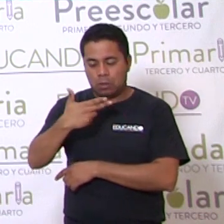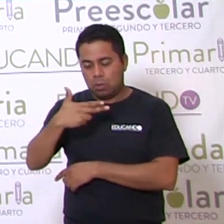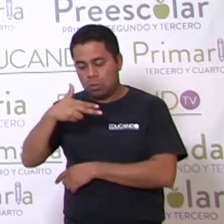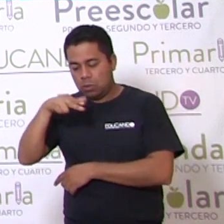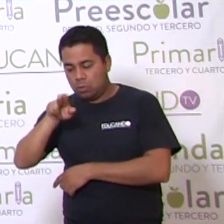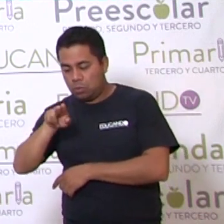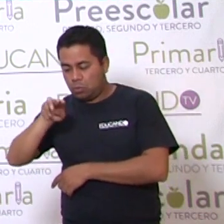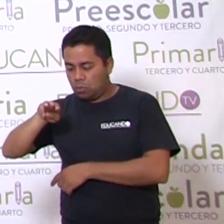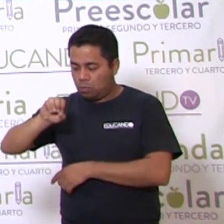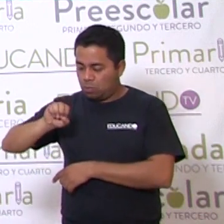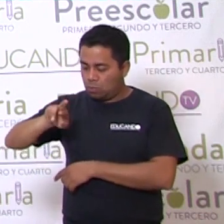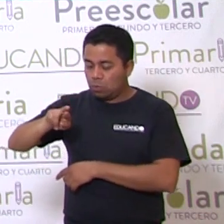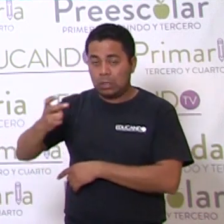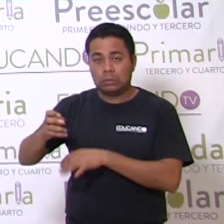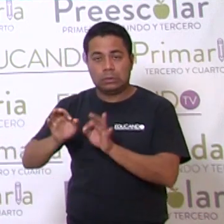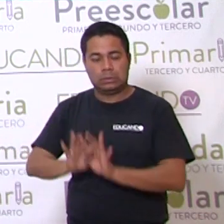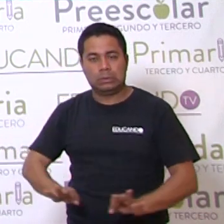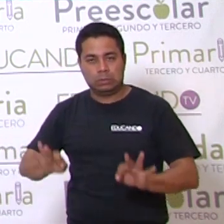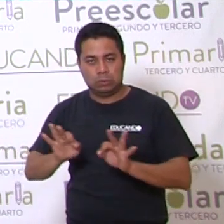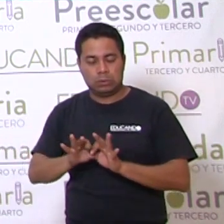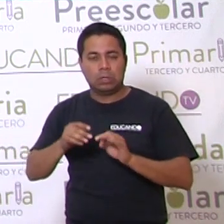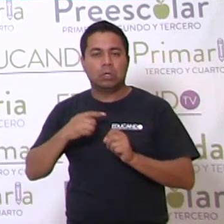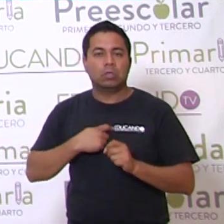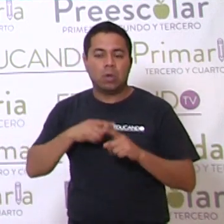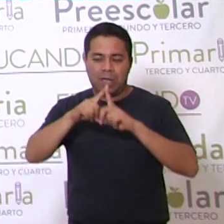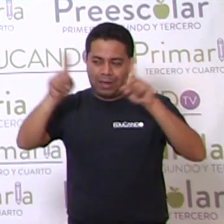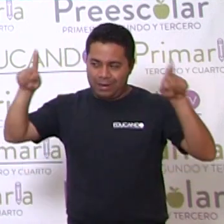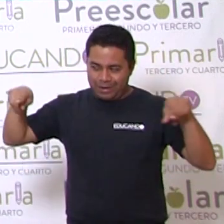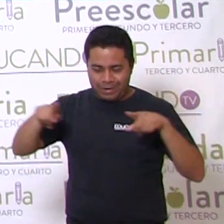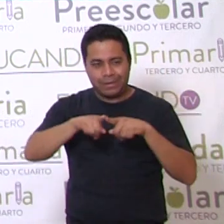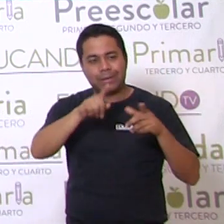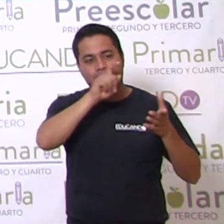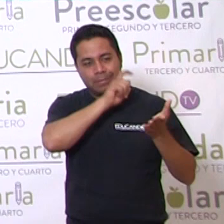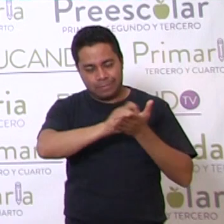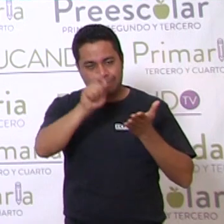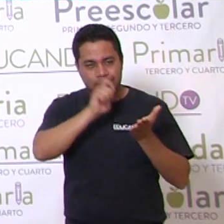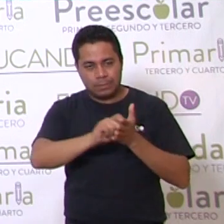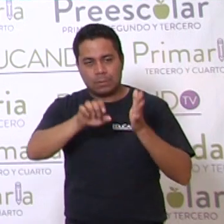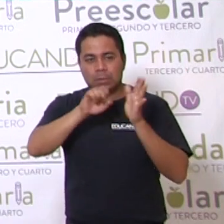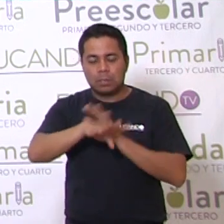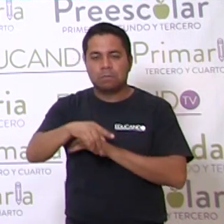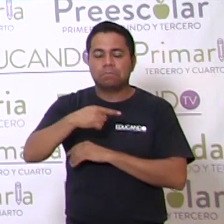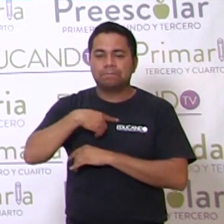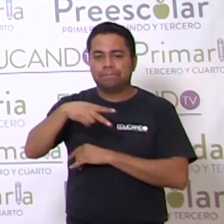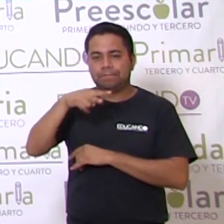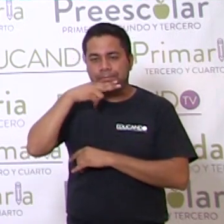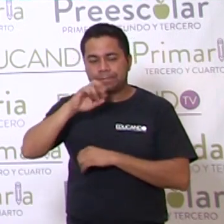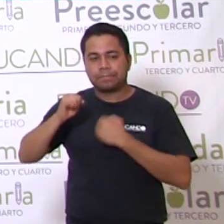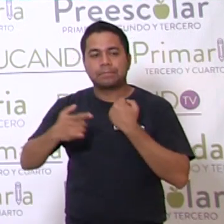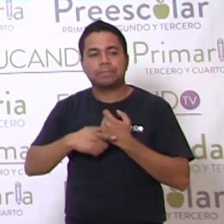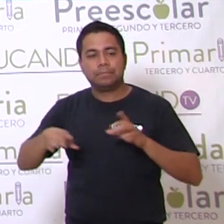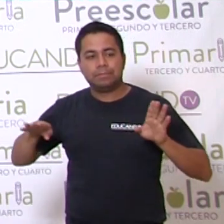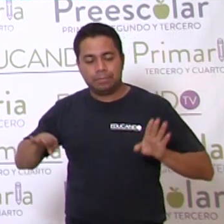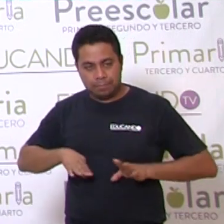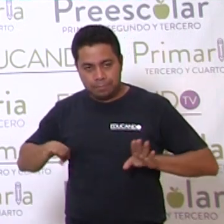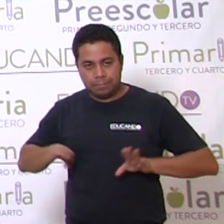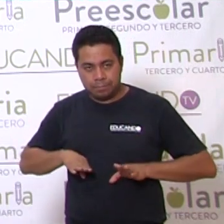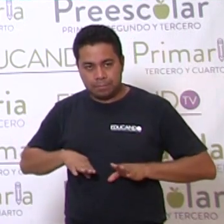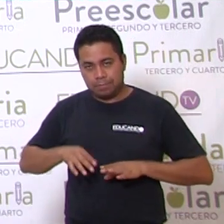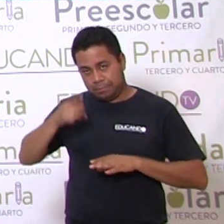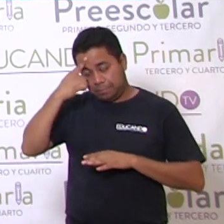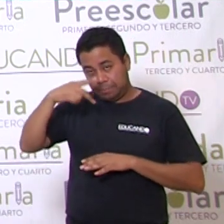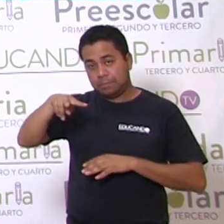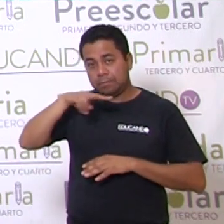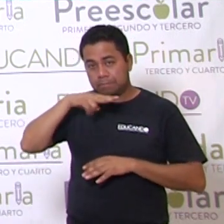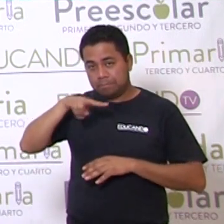esto porque voy a anotar ahora en la pizarra que nuestro verbo, algunas características que tiene nuestro